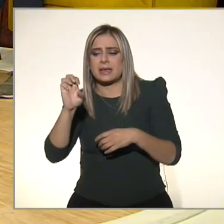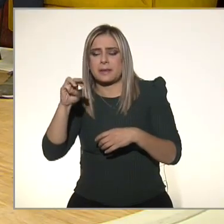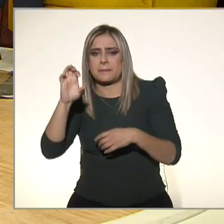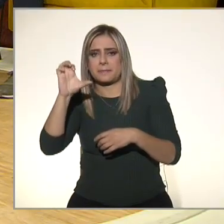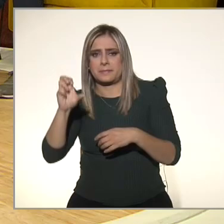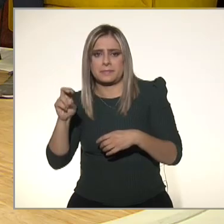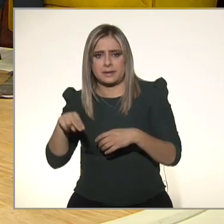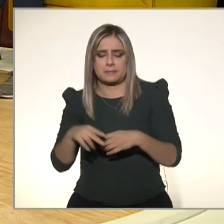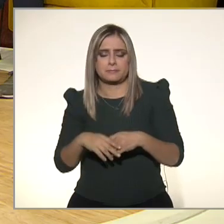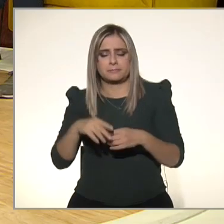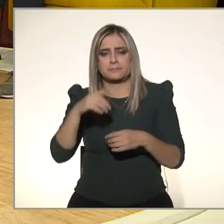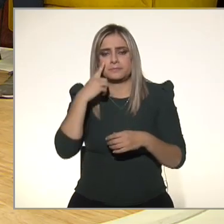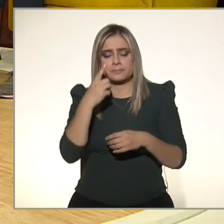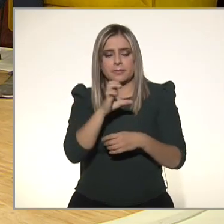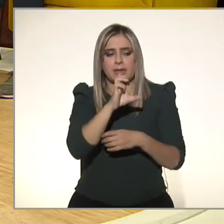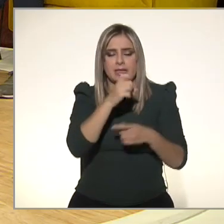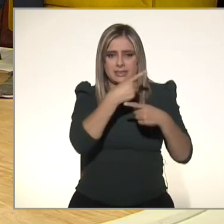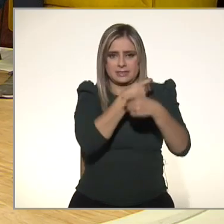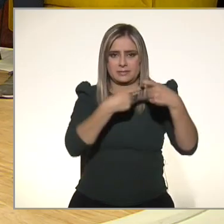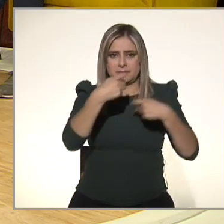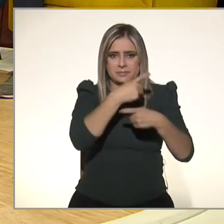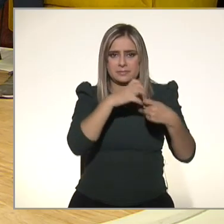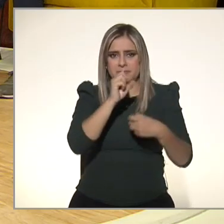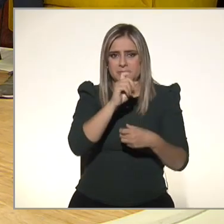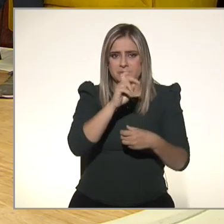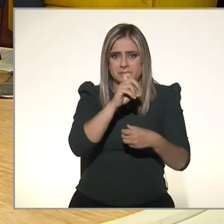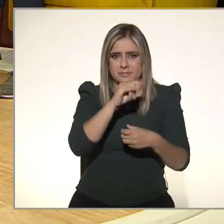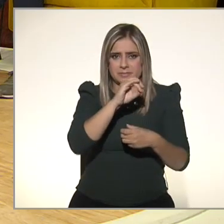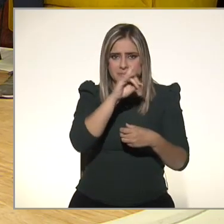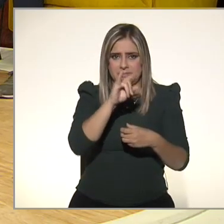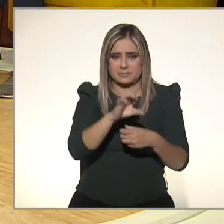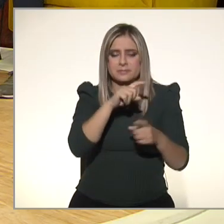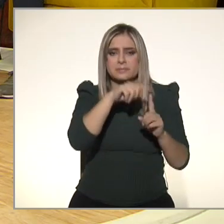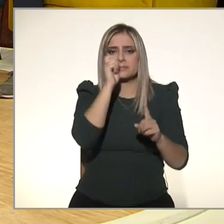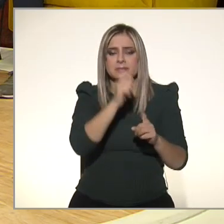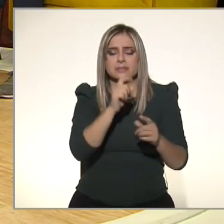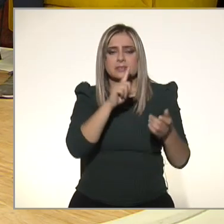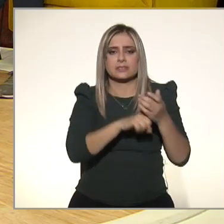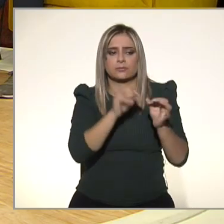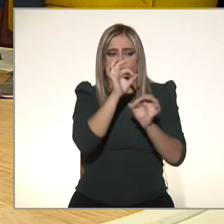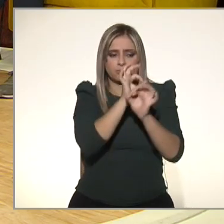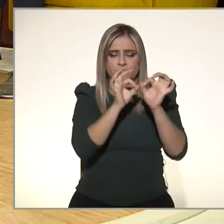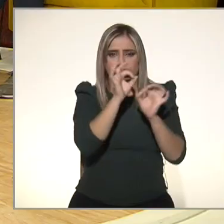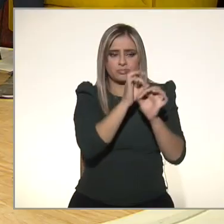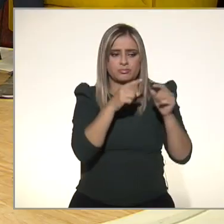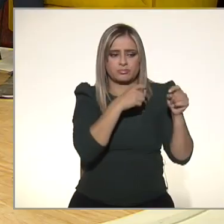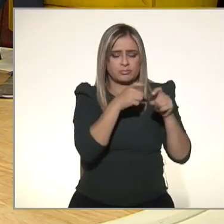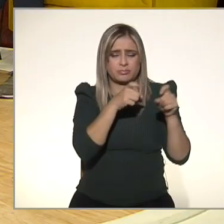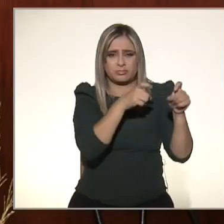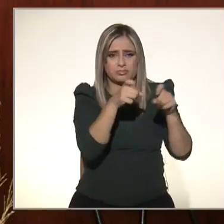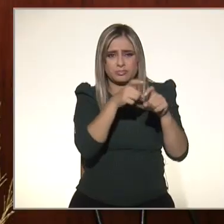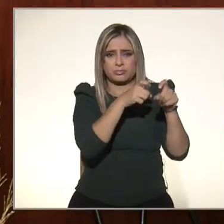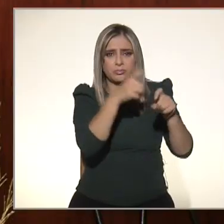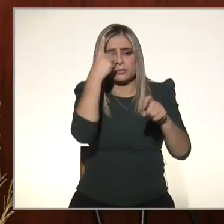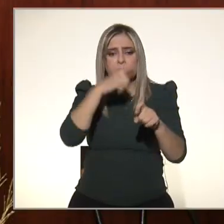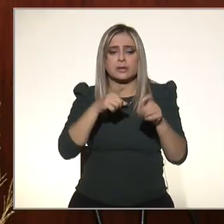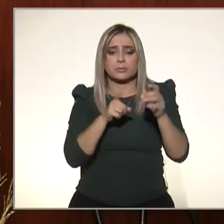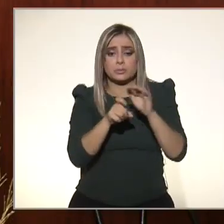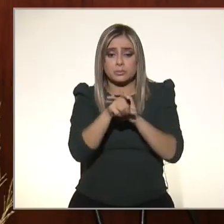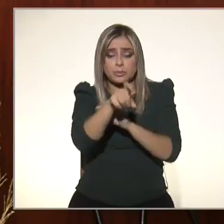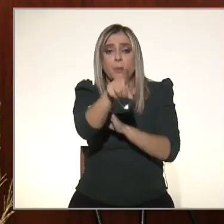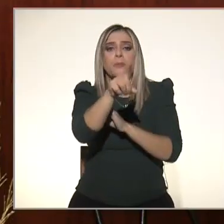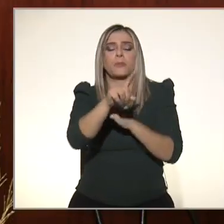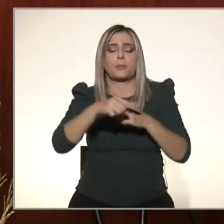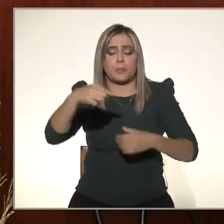espermatozoides. Bueno, los espermatozoides finalmente es la célula que va a permitir que haya un embarazo.